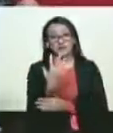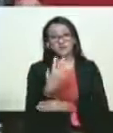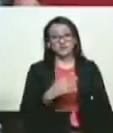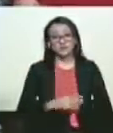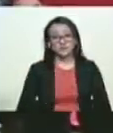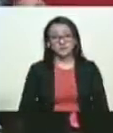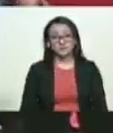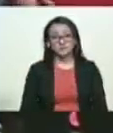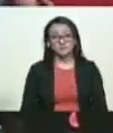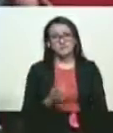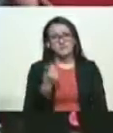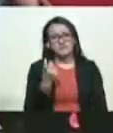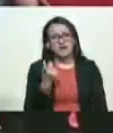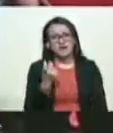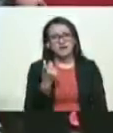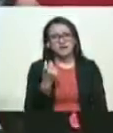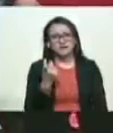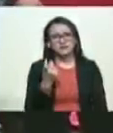faltan